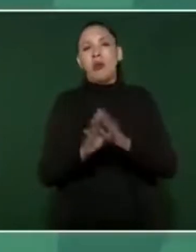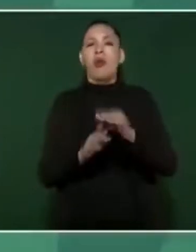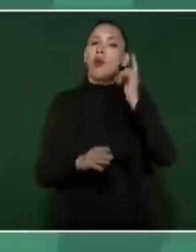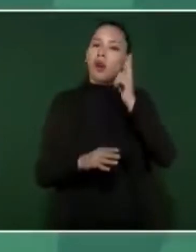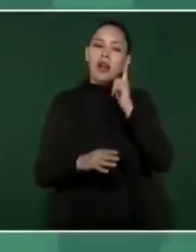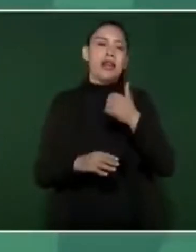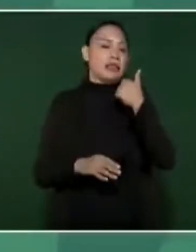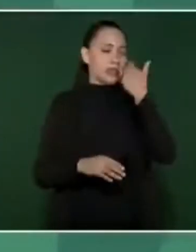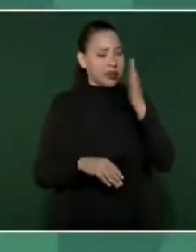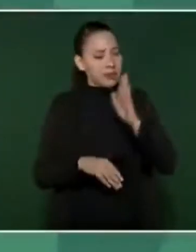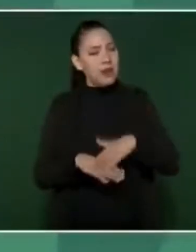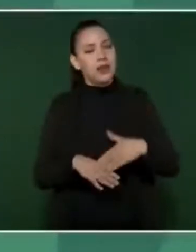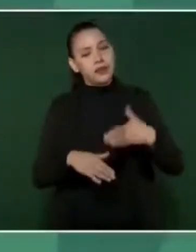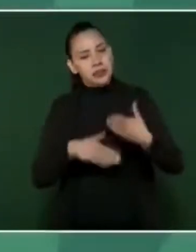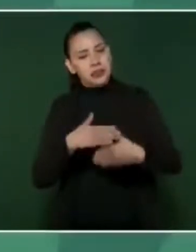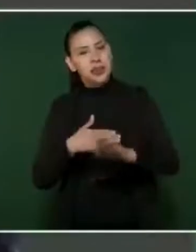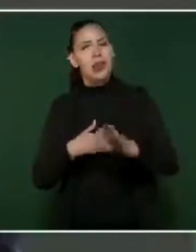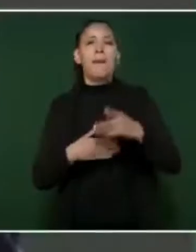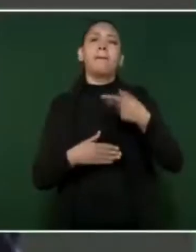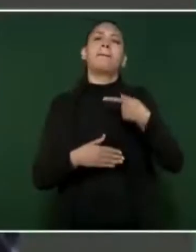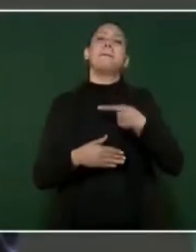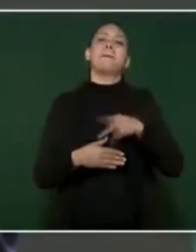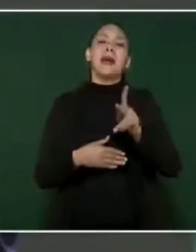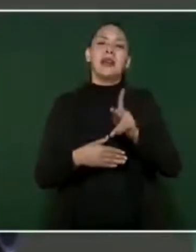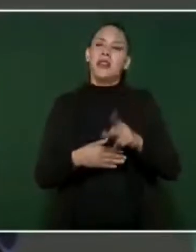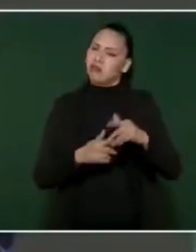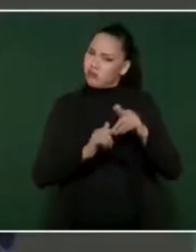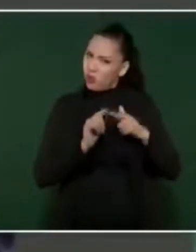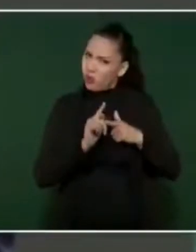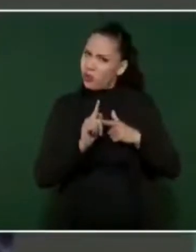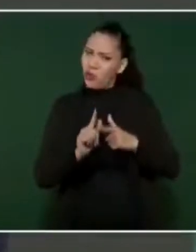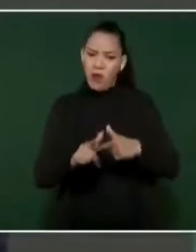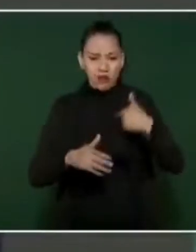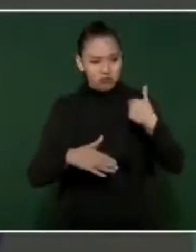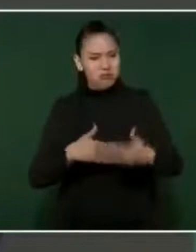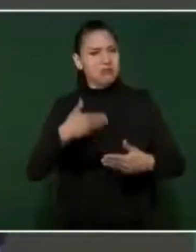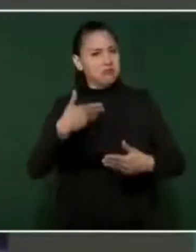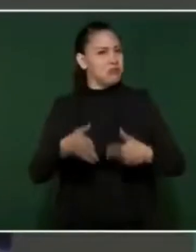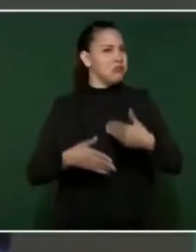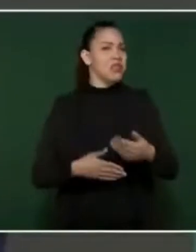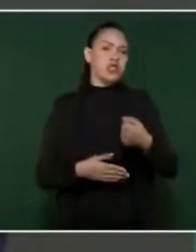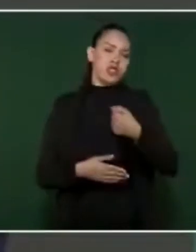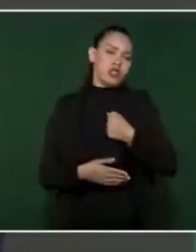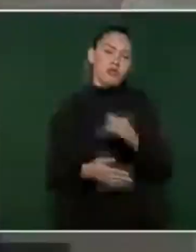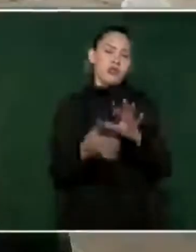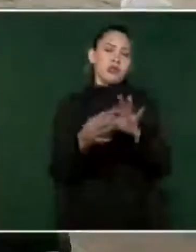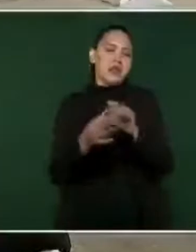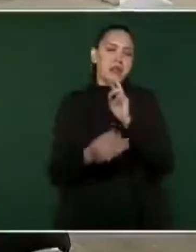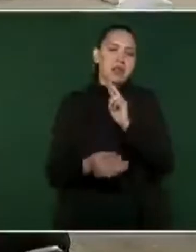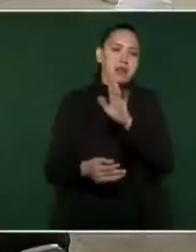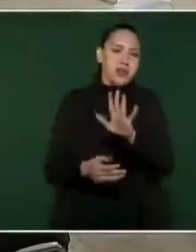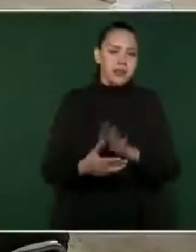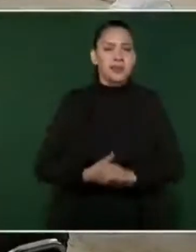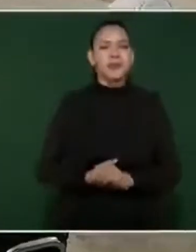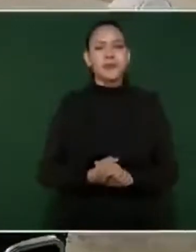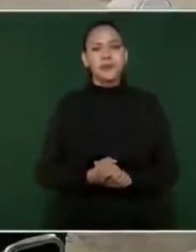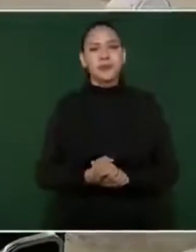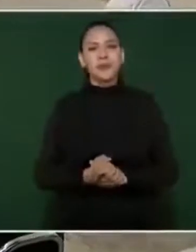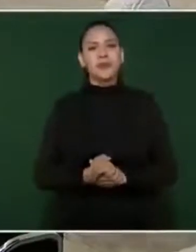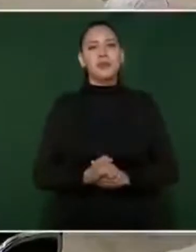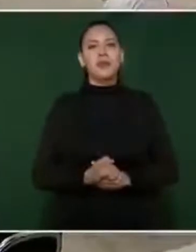más, pero vamos a seguir adelante. Entonces, eso es lo que puedo comentarte.